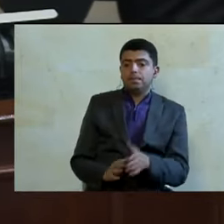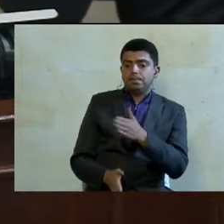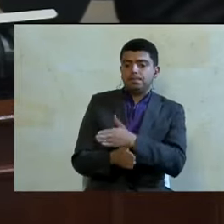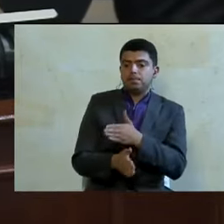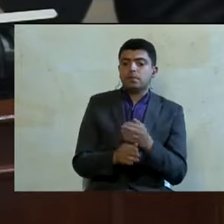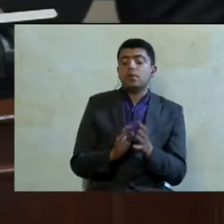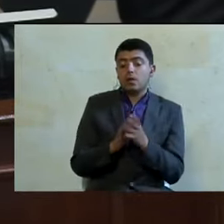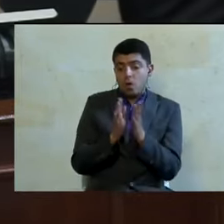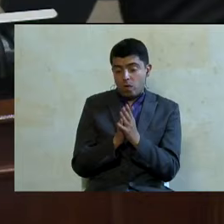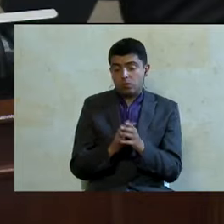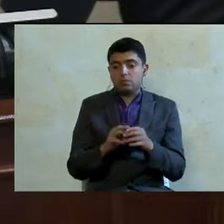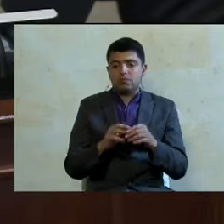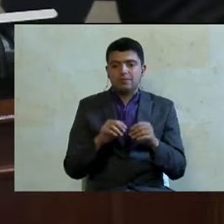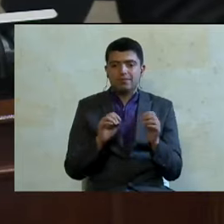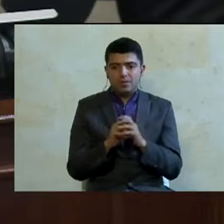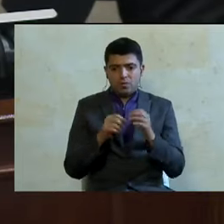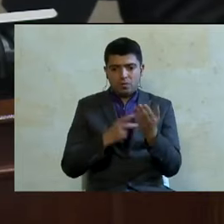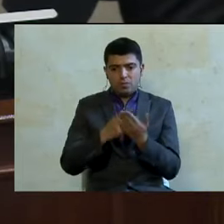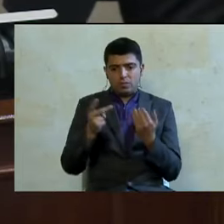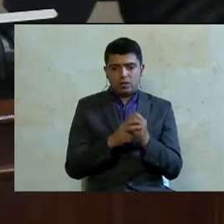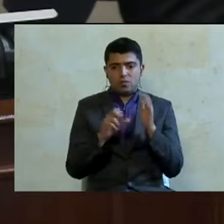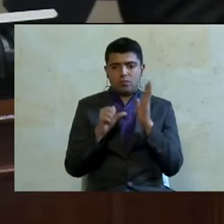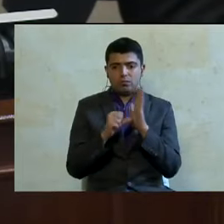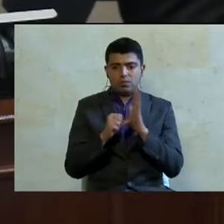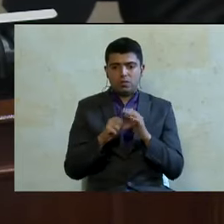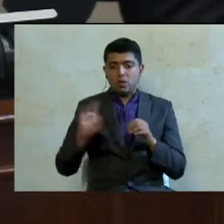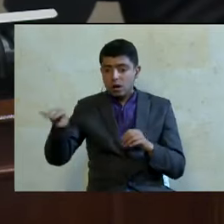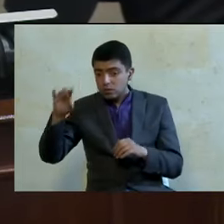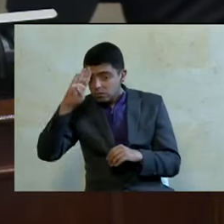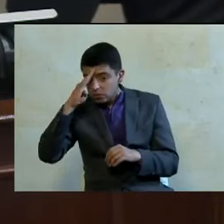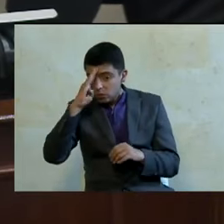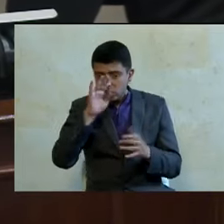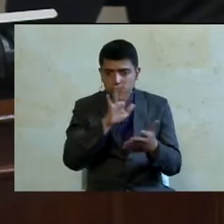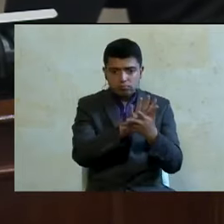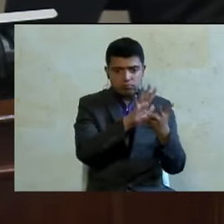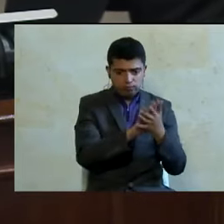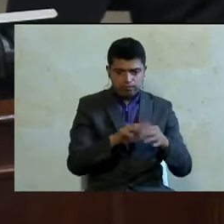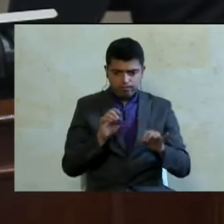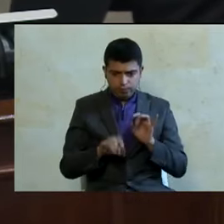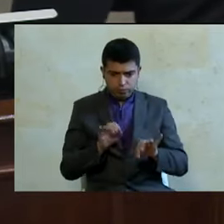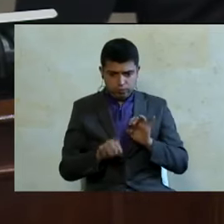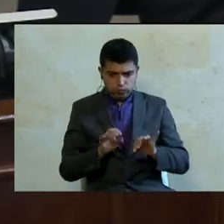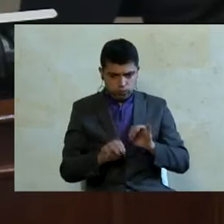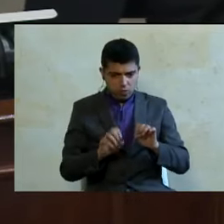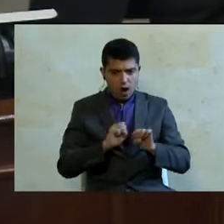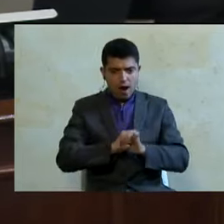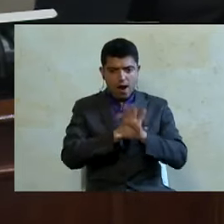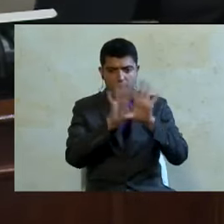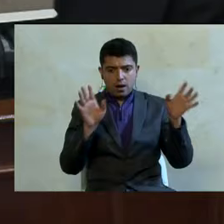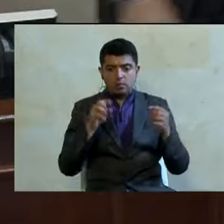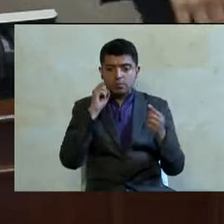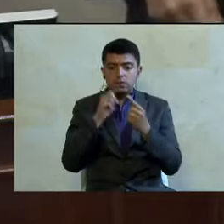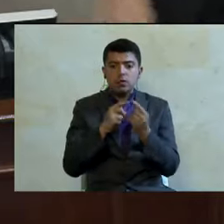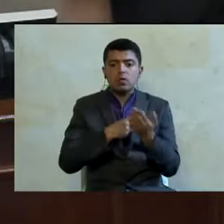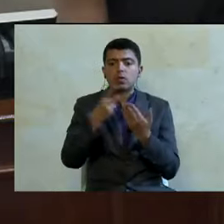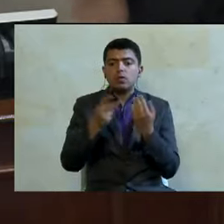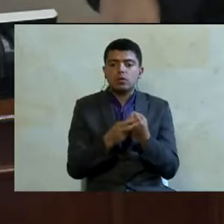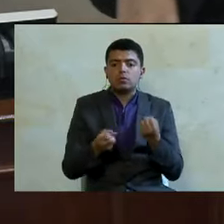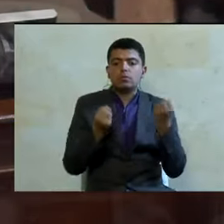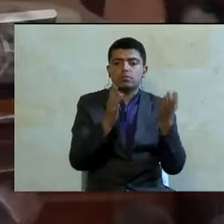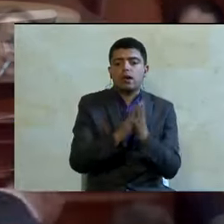mejor e ese artículo Y esa dudas que ustedes tienen crean que esto es un proyecto que nos va a beneficiar a todos Dios y